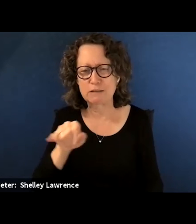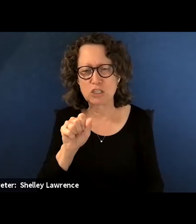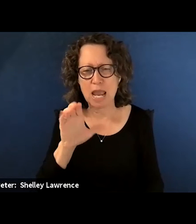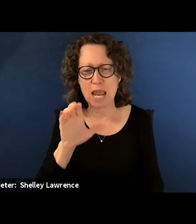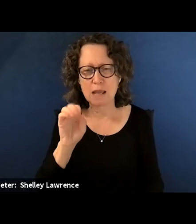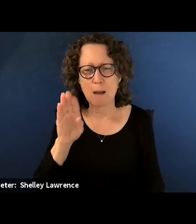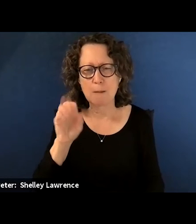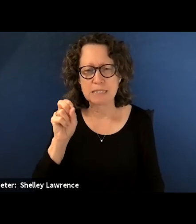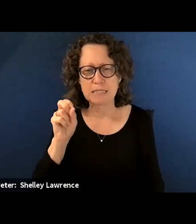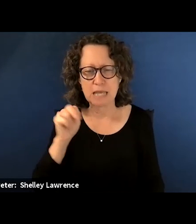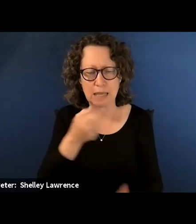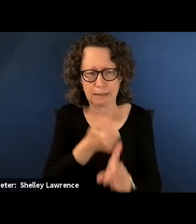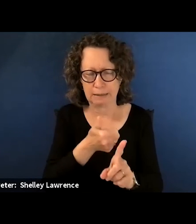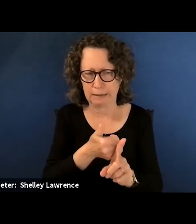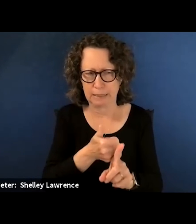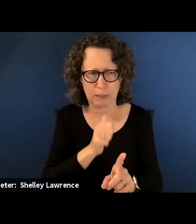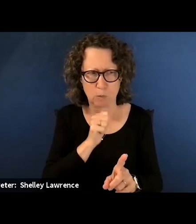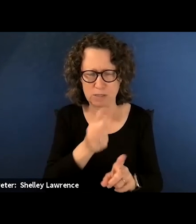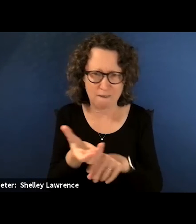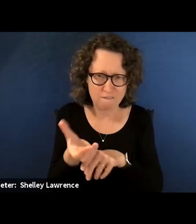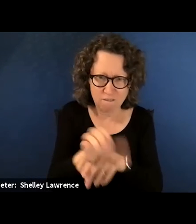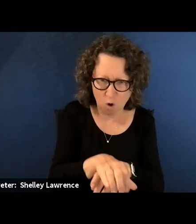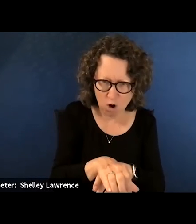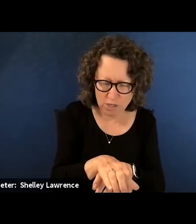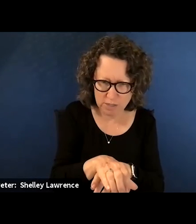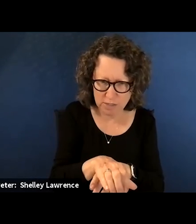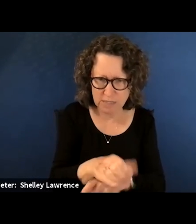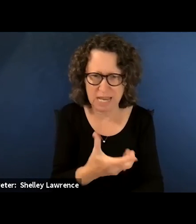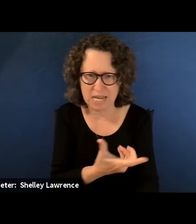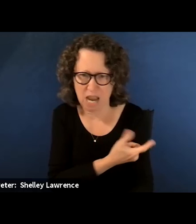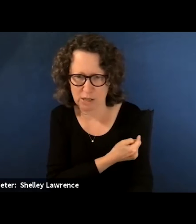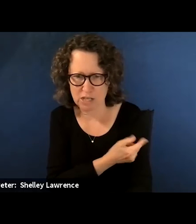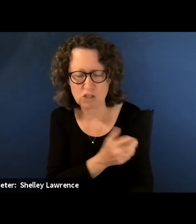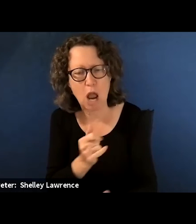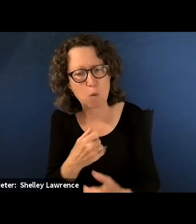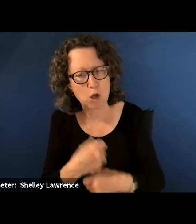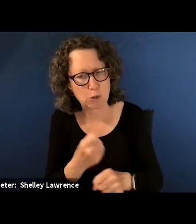este hombre Jacobson,